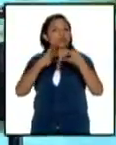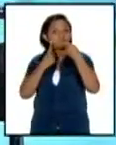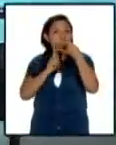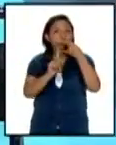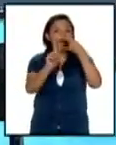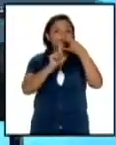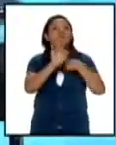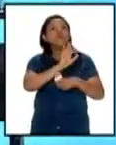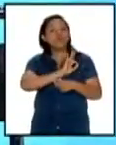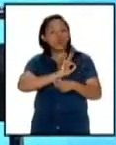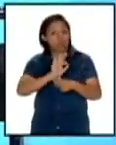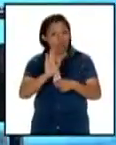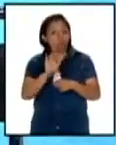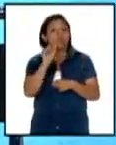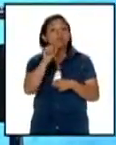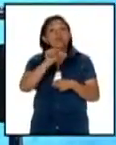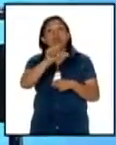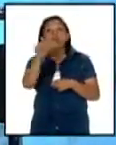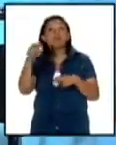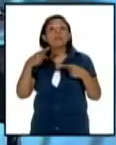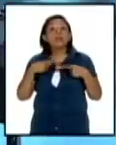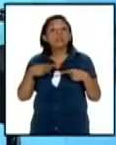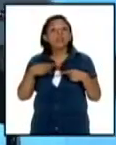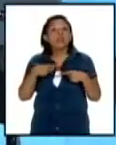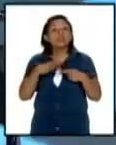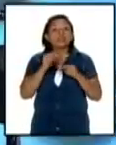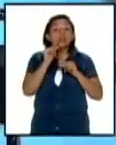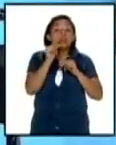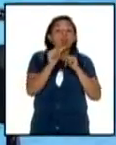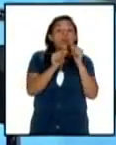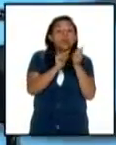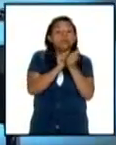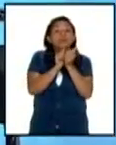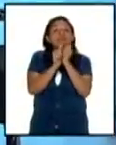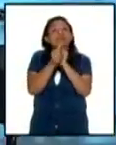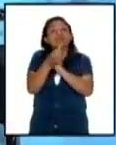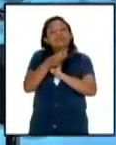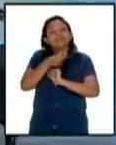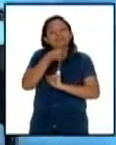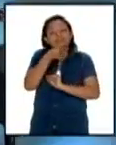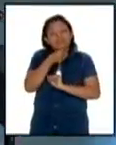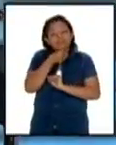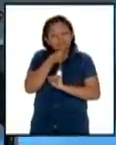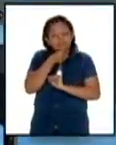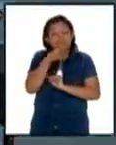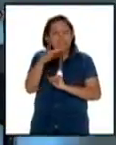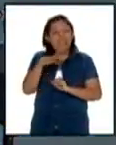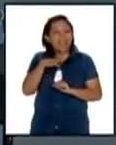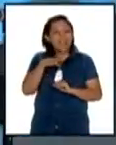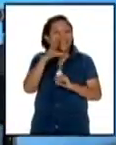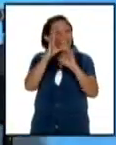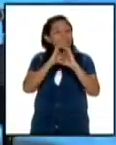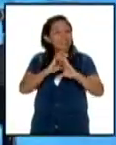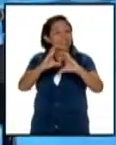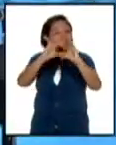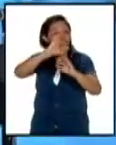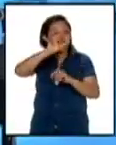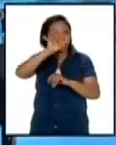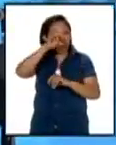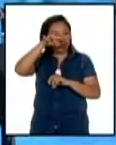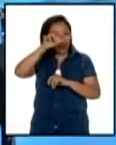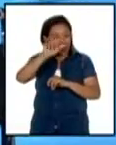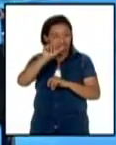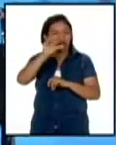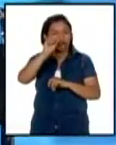incluso aquellos que nos estamos acercando paso a pasito a la vejez. Hay una canción de Joan Manuel Serrat que a mí me gusta mucho